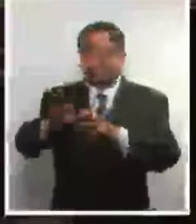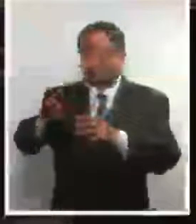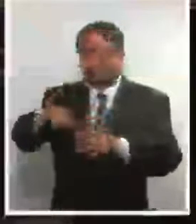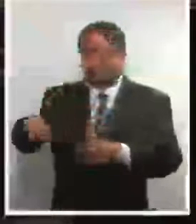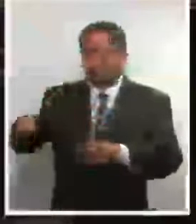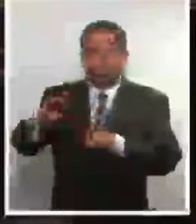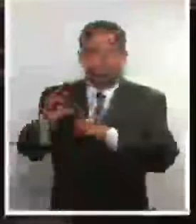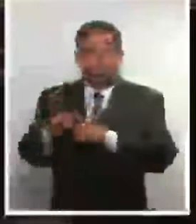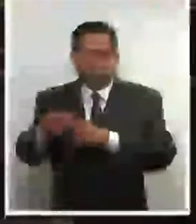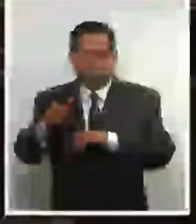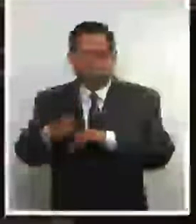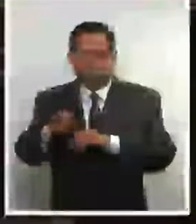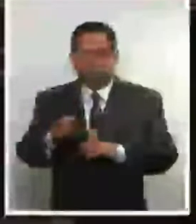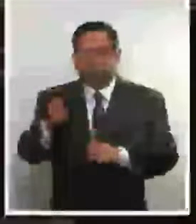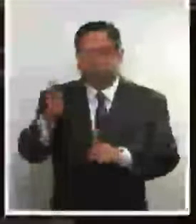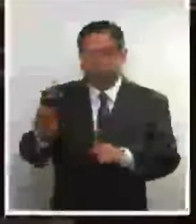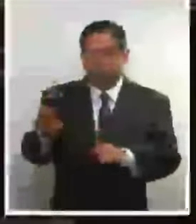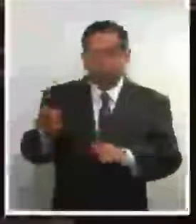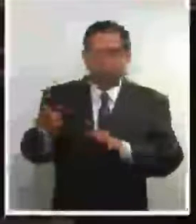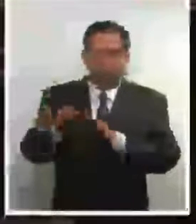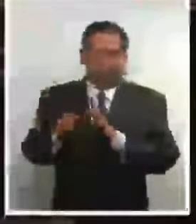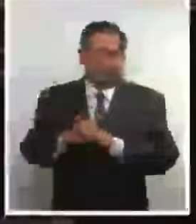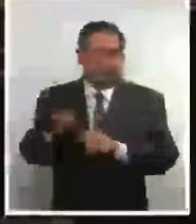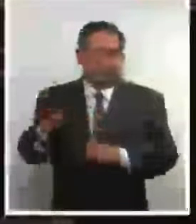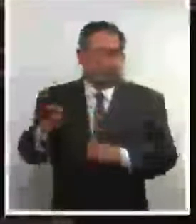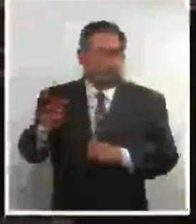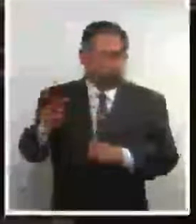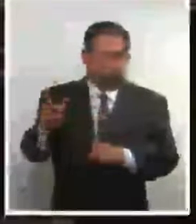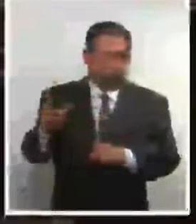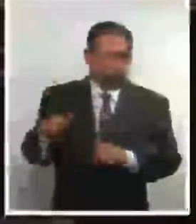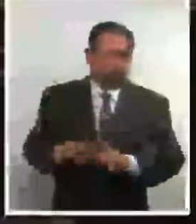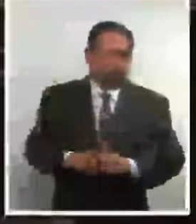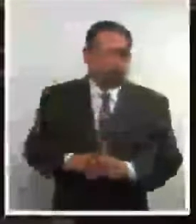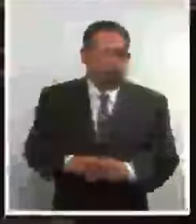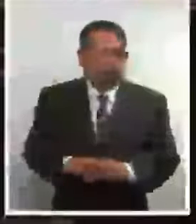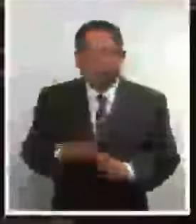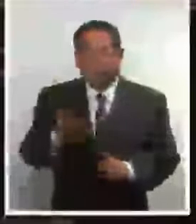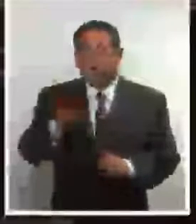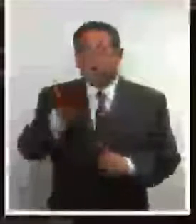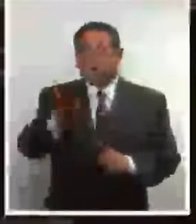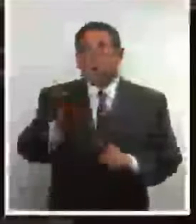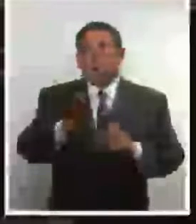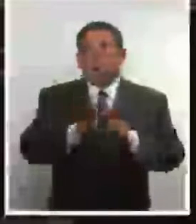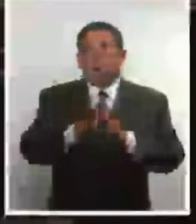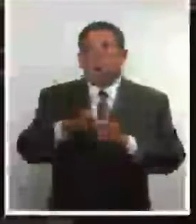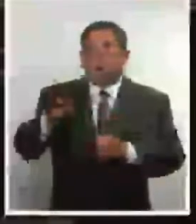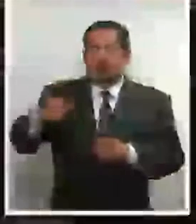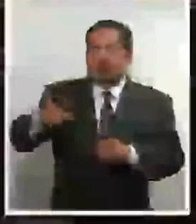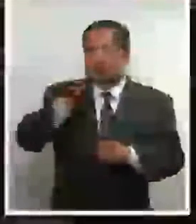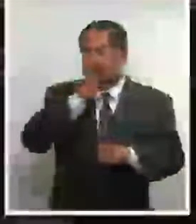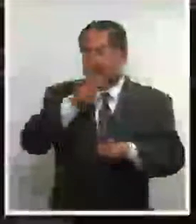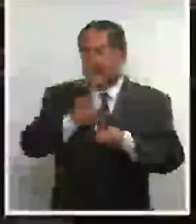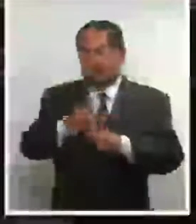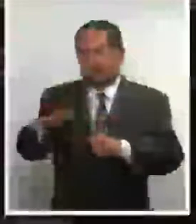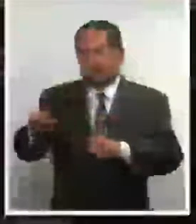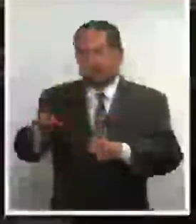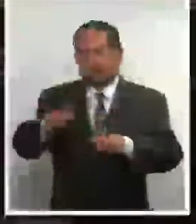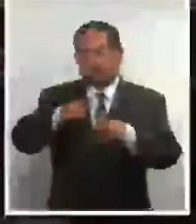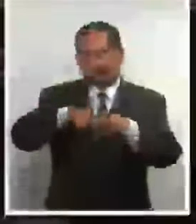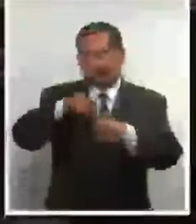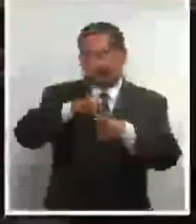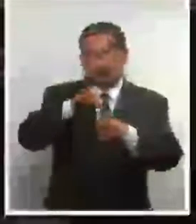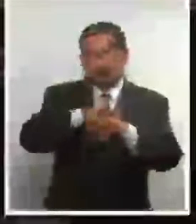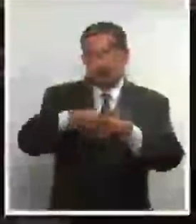comisión al numeral 1 del artículo 46. Por lo tanto, le solicito a la Secretaría recoja la